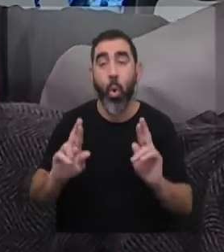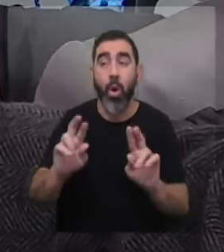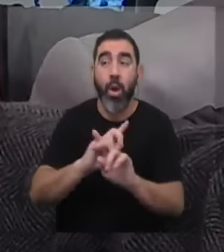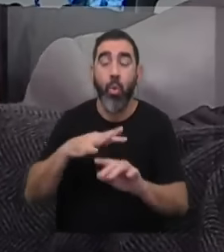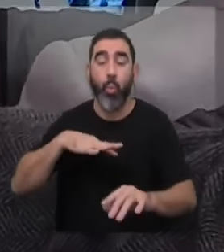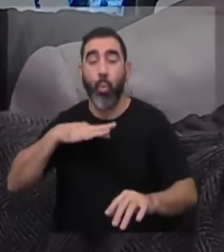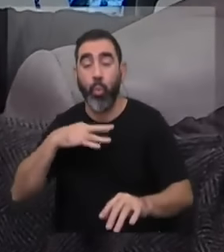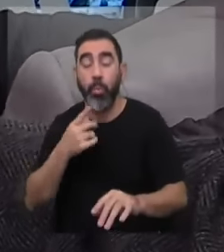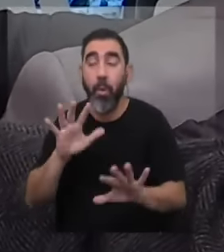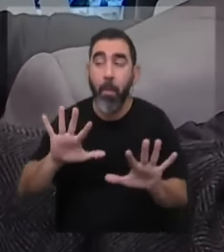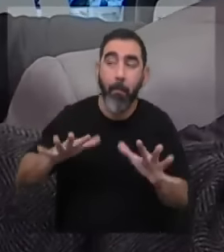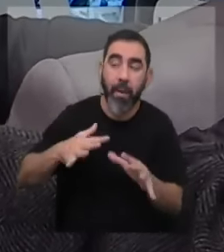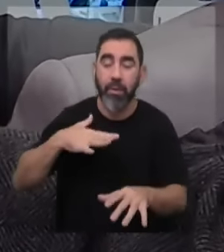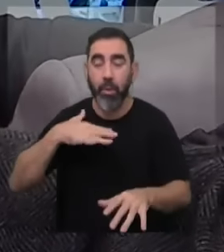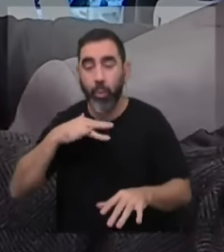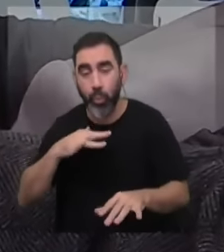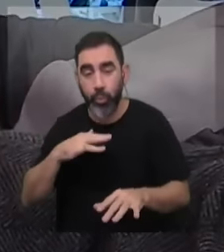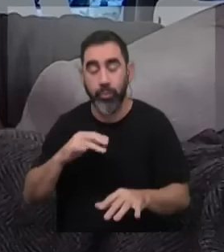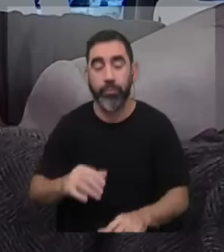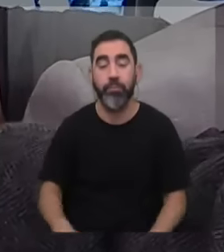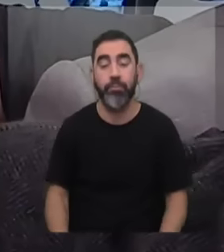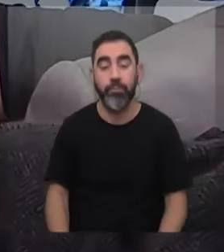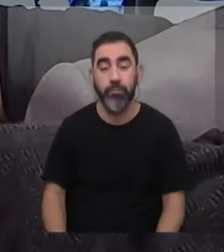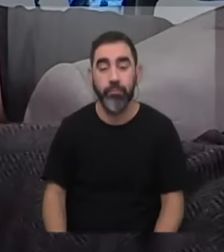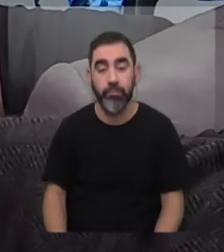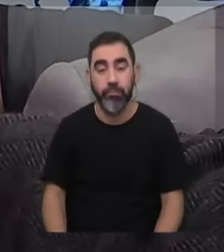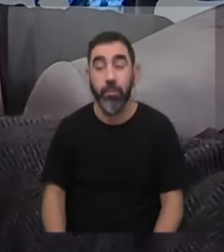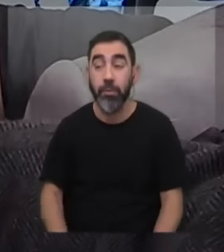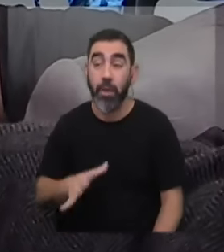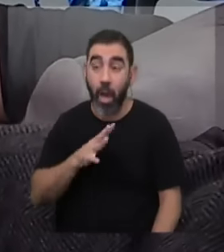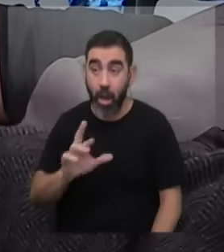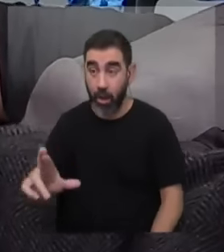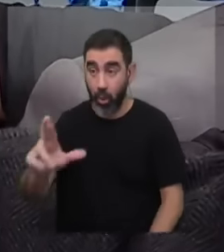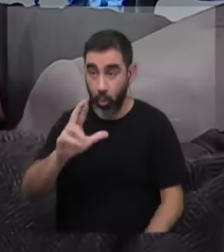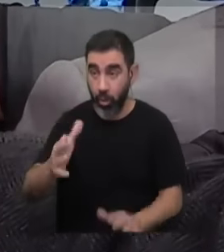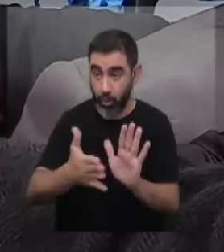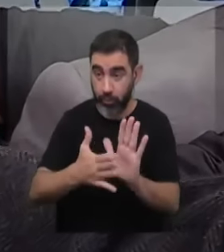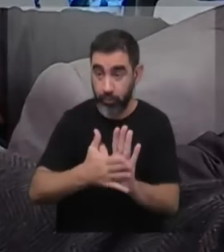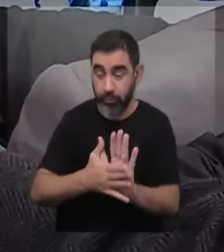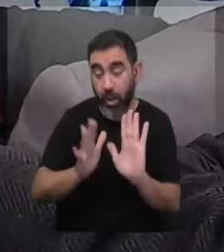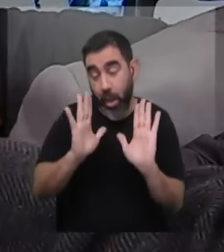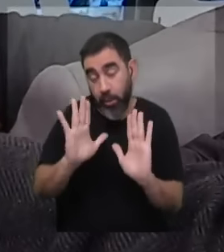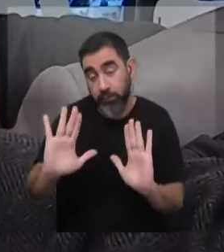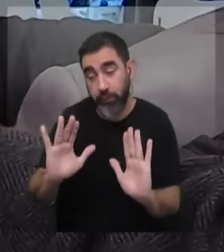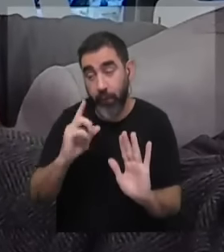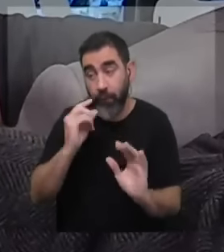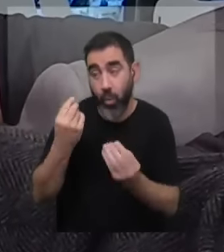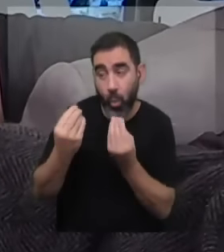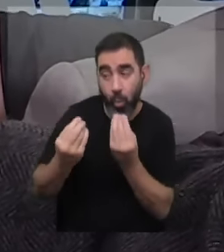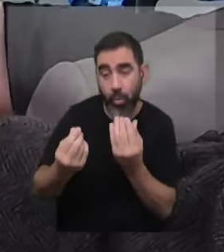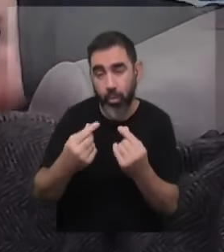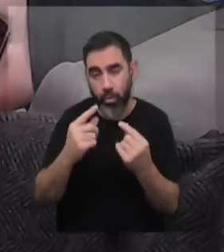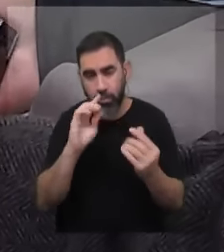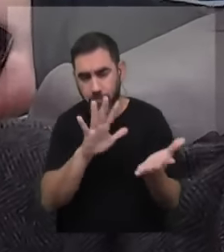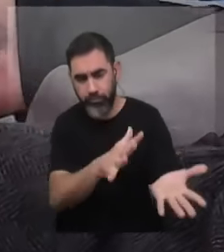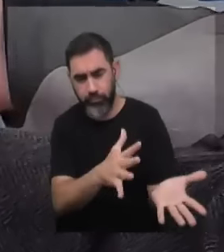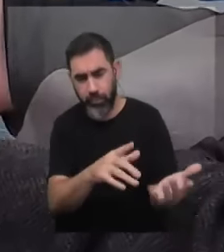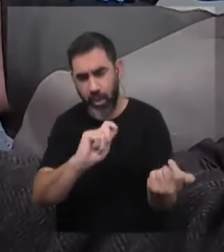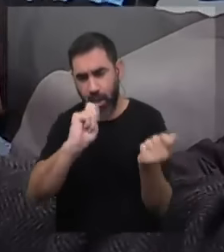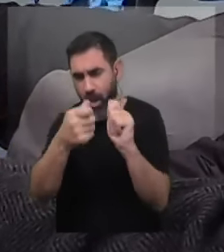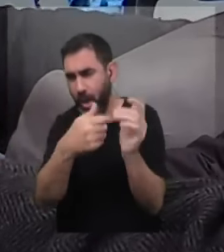se muestren resultados que que lo fundamenten este y en ese caso deberíamos conciliar cómo las cosas parecen una cosa por un lado y